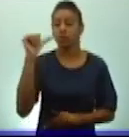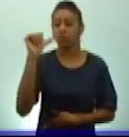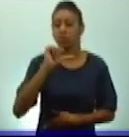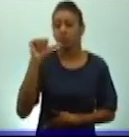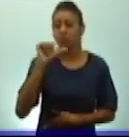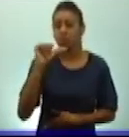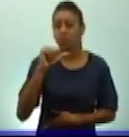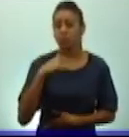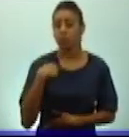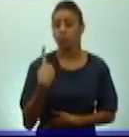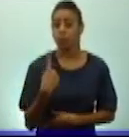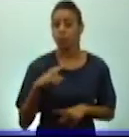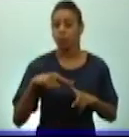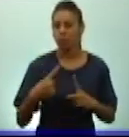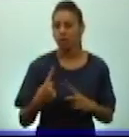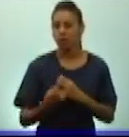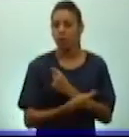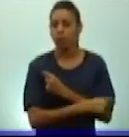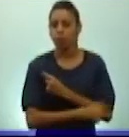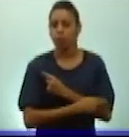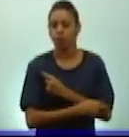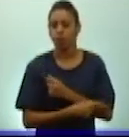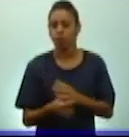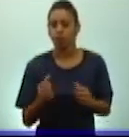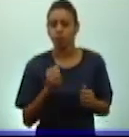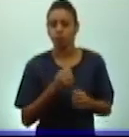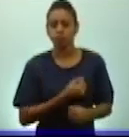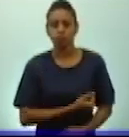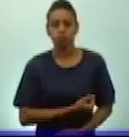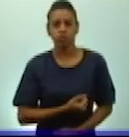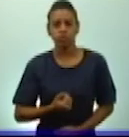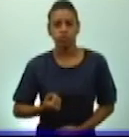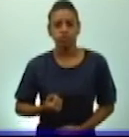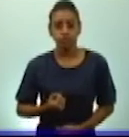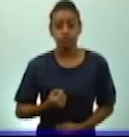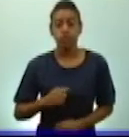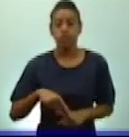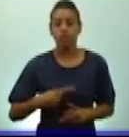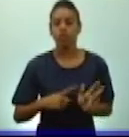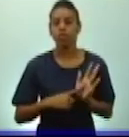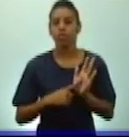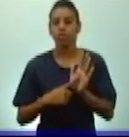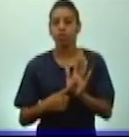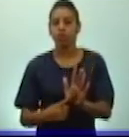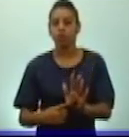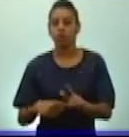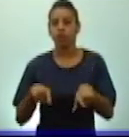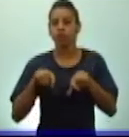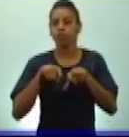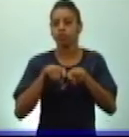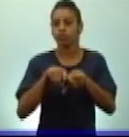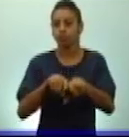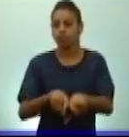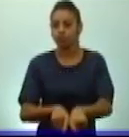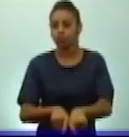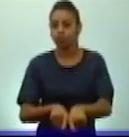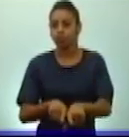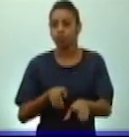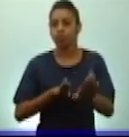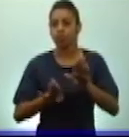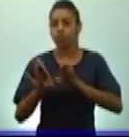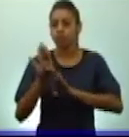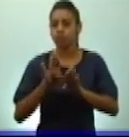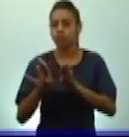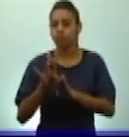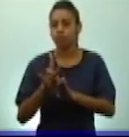el pueblo no se queda de brazos cruzados. El pueblo demostró unidad en defensa de